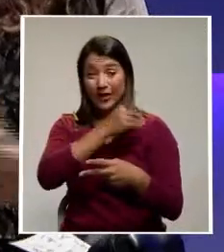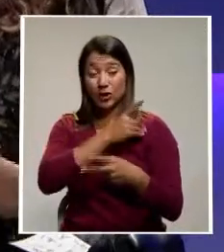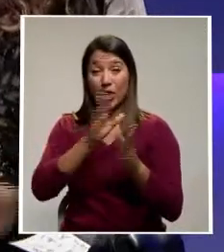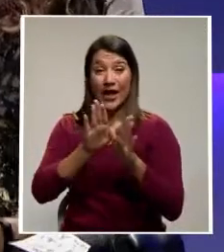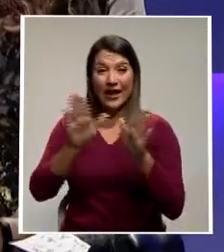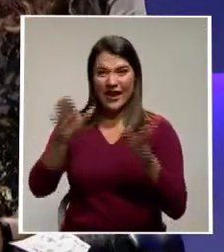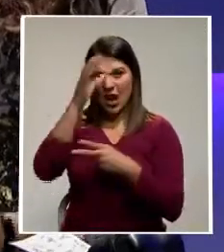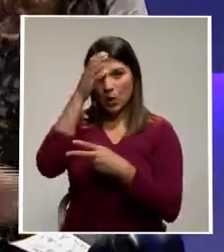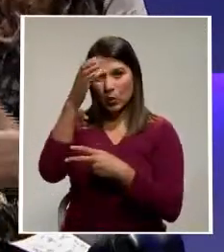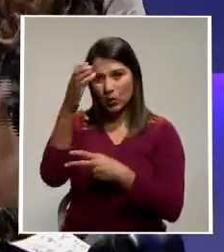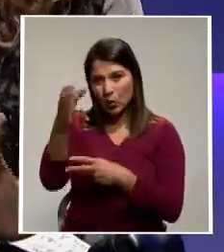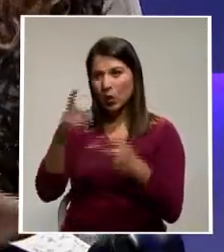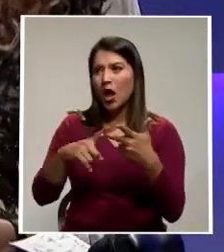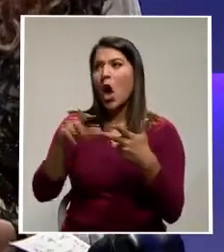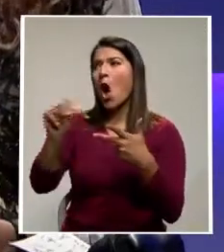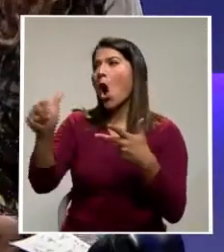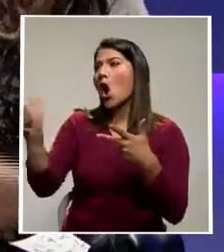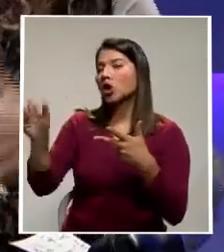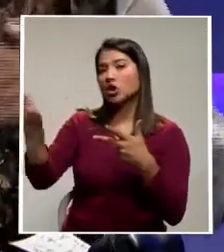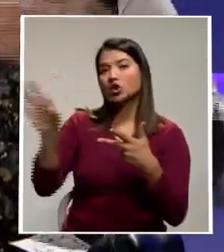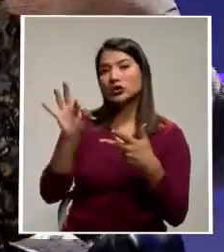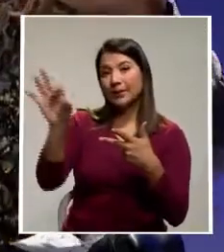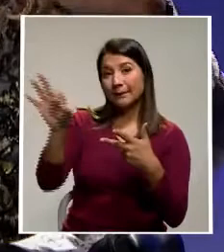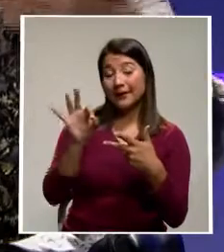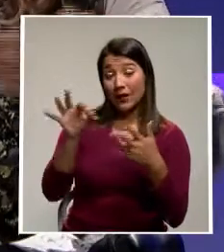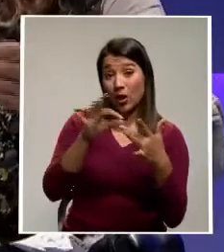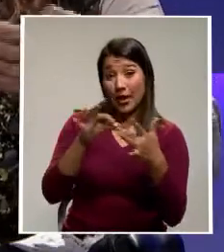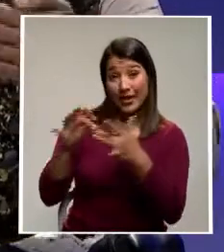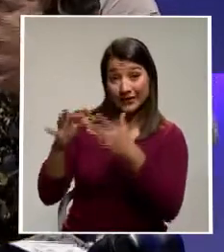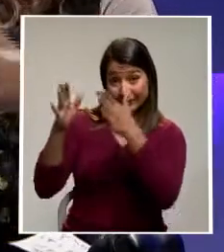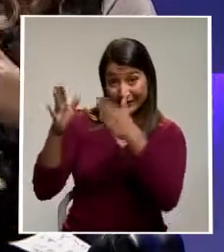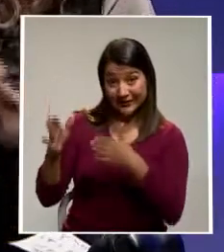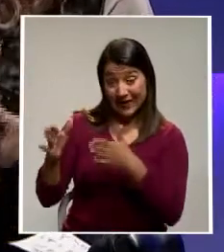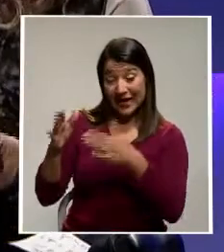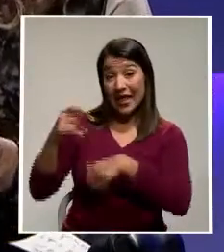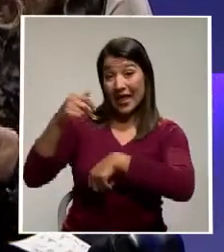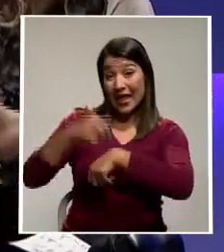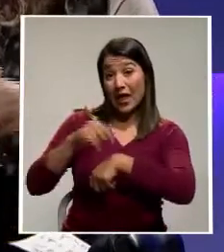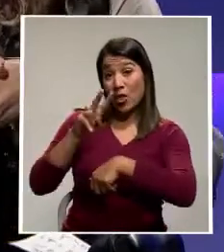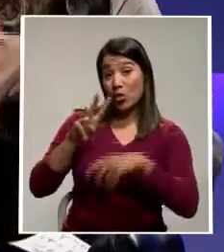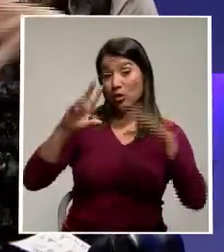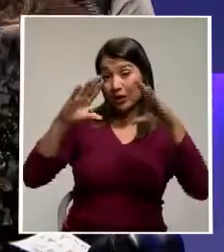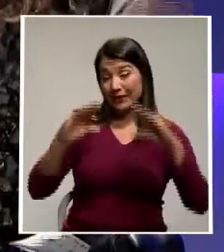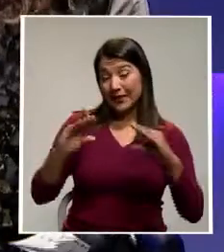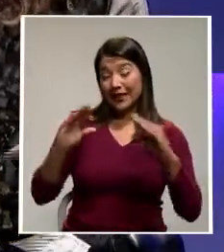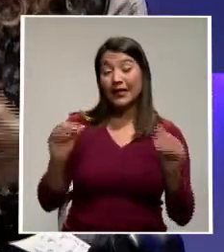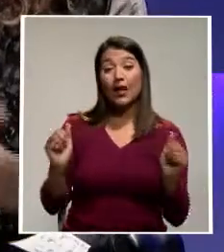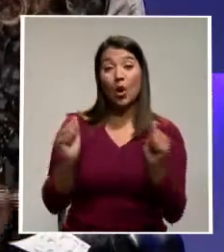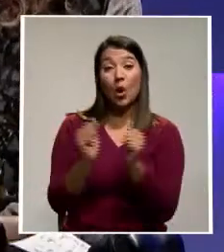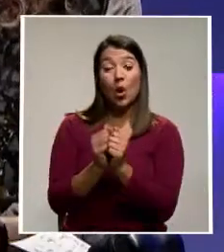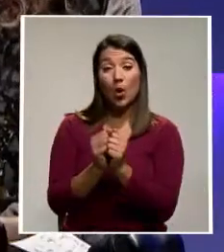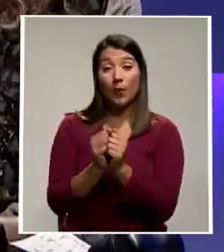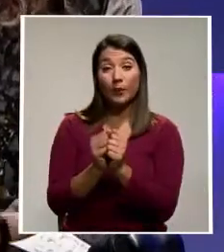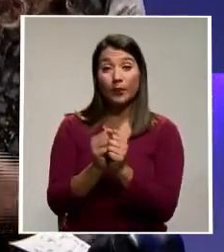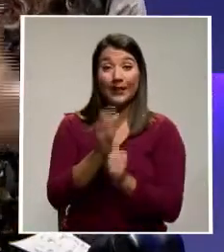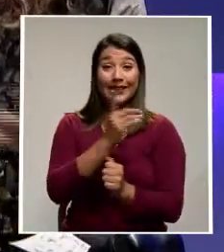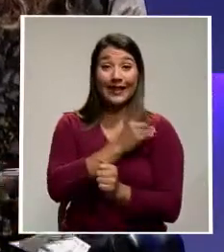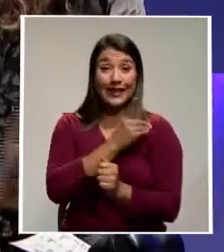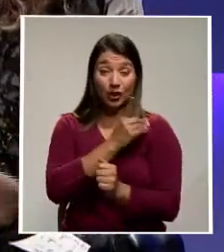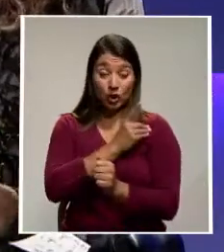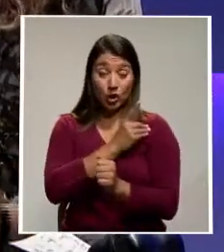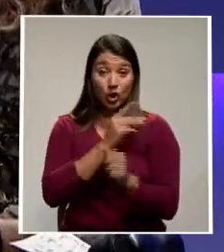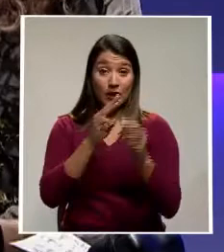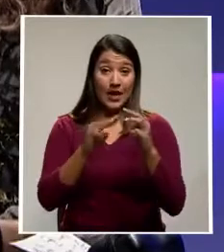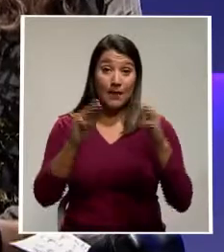otras personas, invitados especiales, a las 2 de la tarde, con el director del